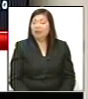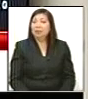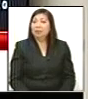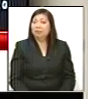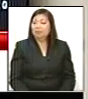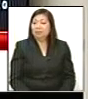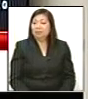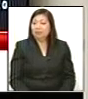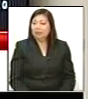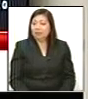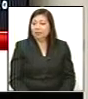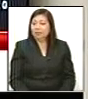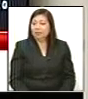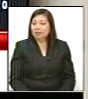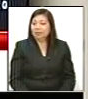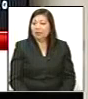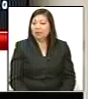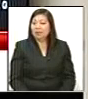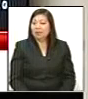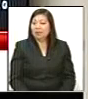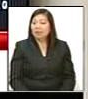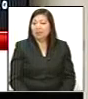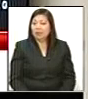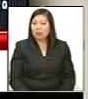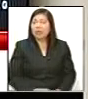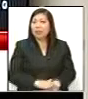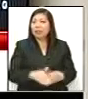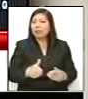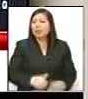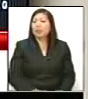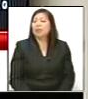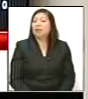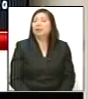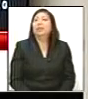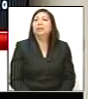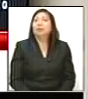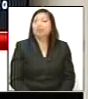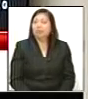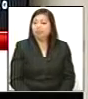que declara de interés nacional